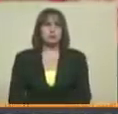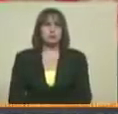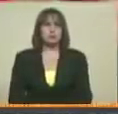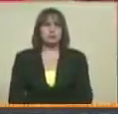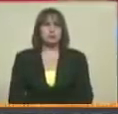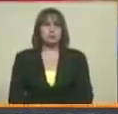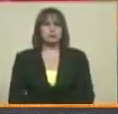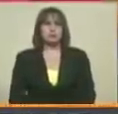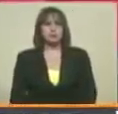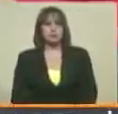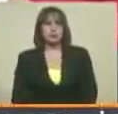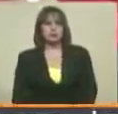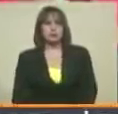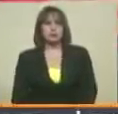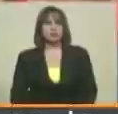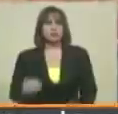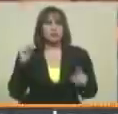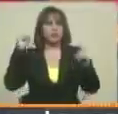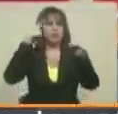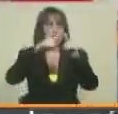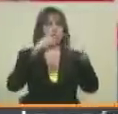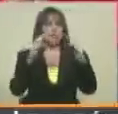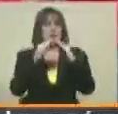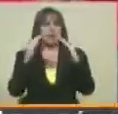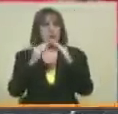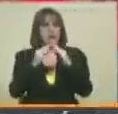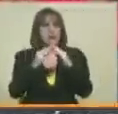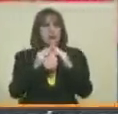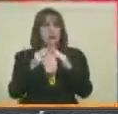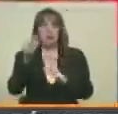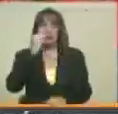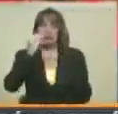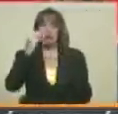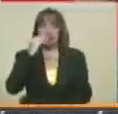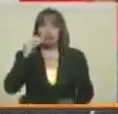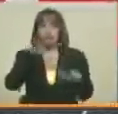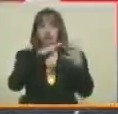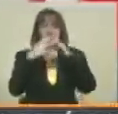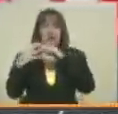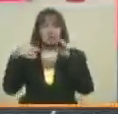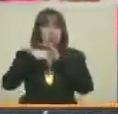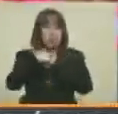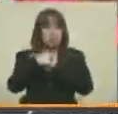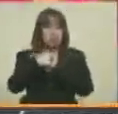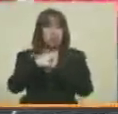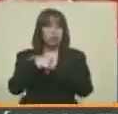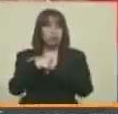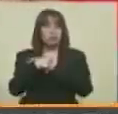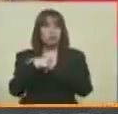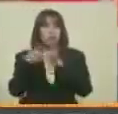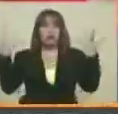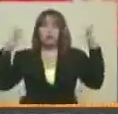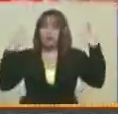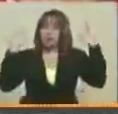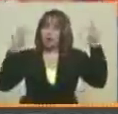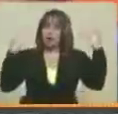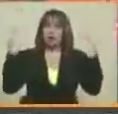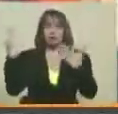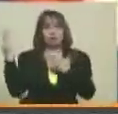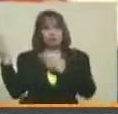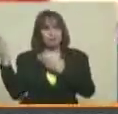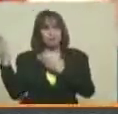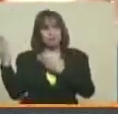Lograr las metas de las casas de alimentación barrio adentro. Un aplauso a las casas de alimentación. A